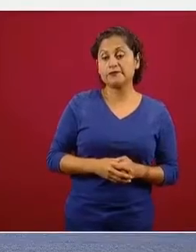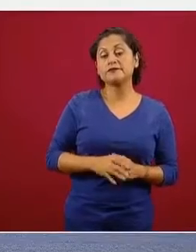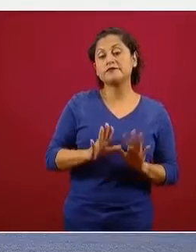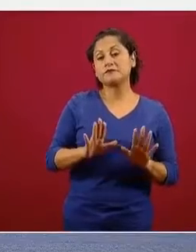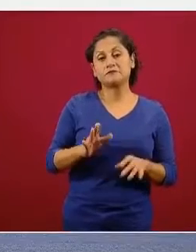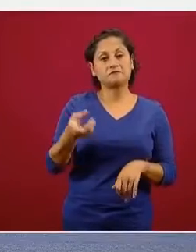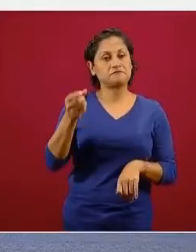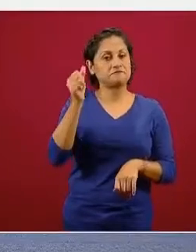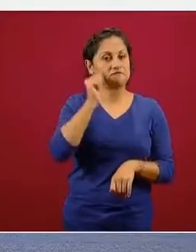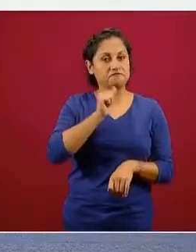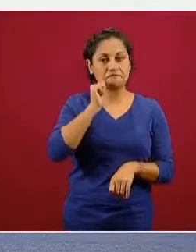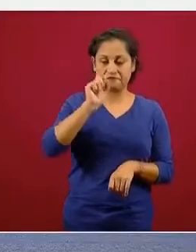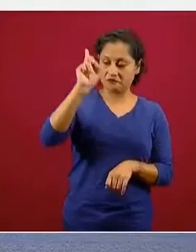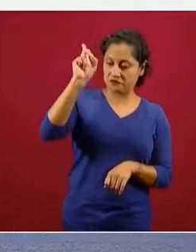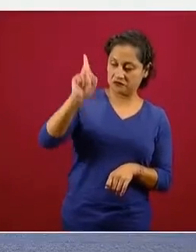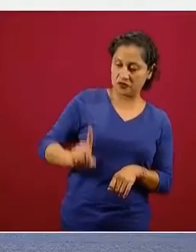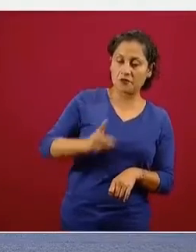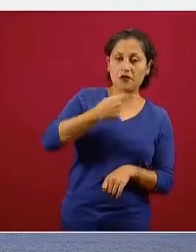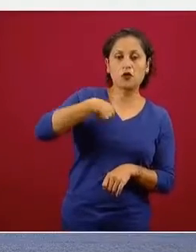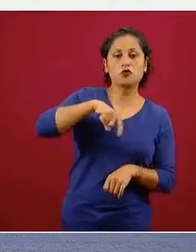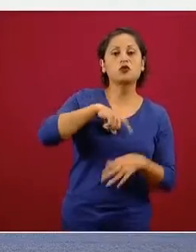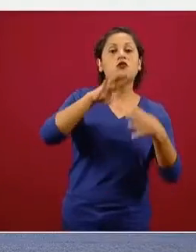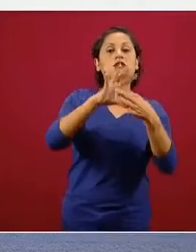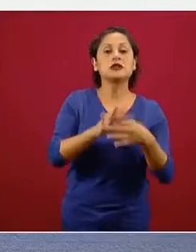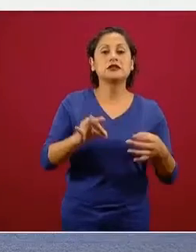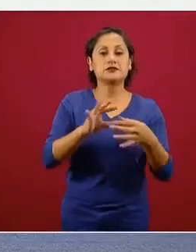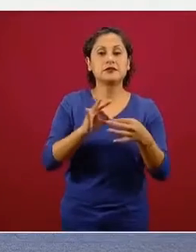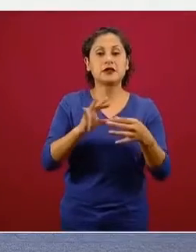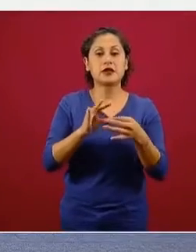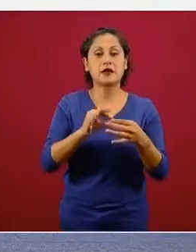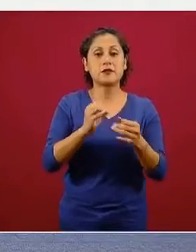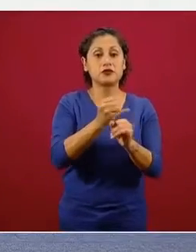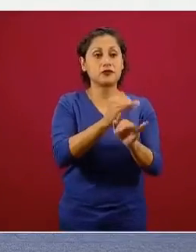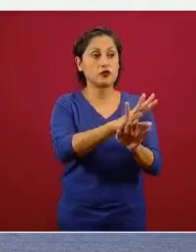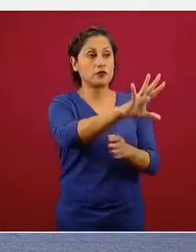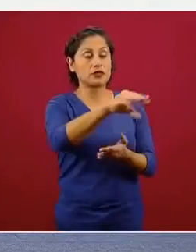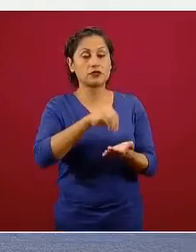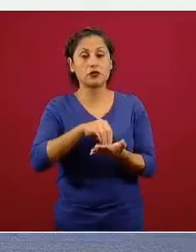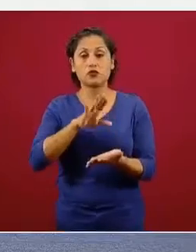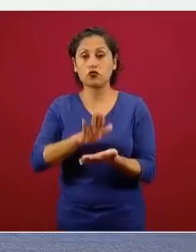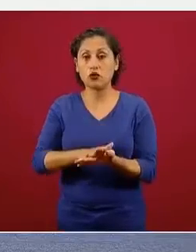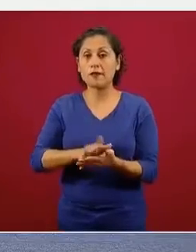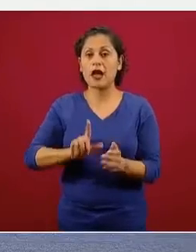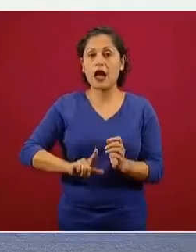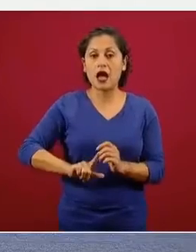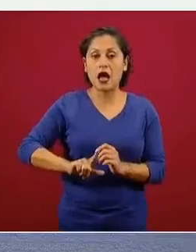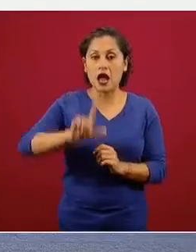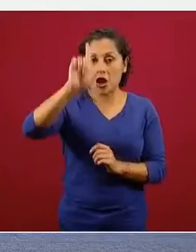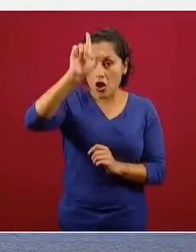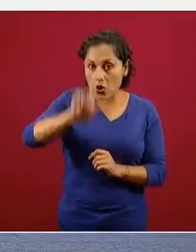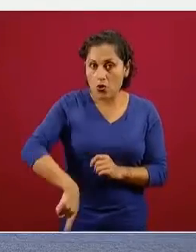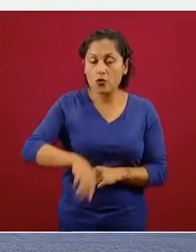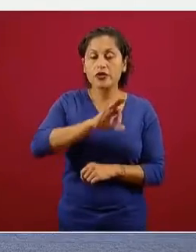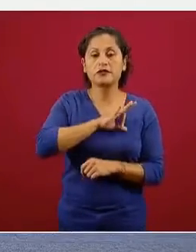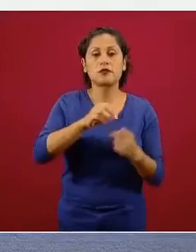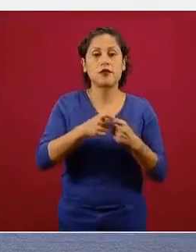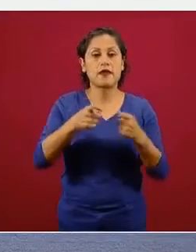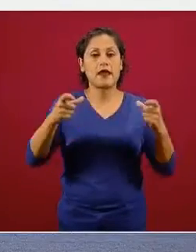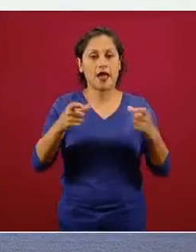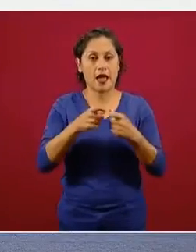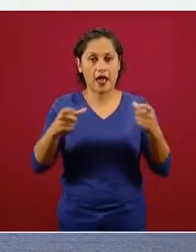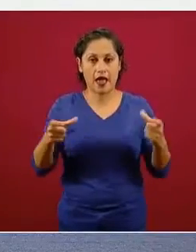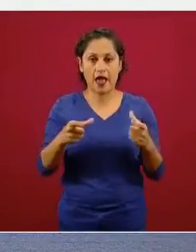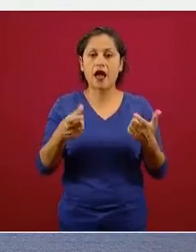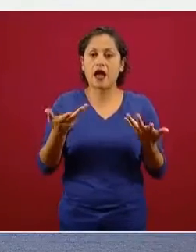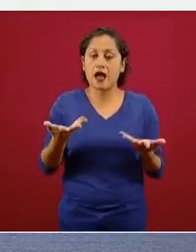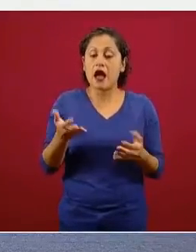domingos y a lo largo de la semana, en la medida que se van incorporando nuevos datos, aumenta la cantidad de casos registrados, particularmente en la semana